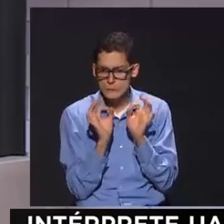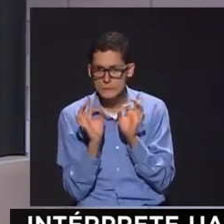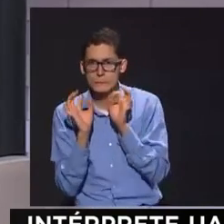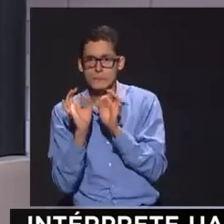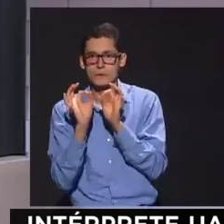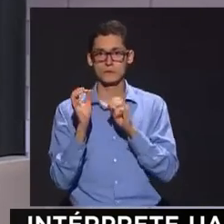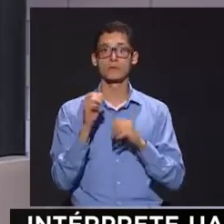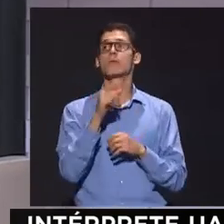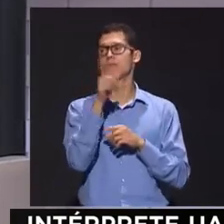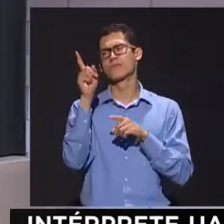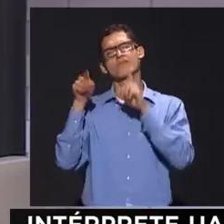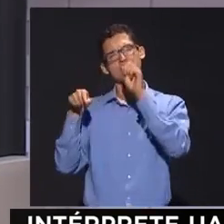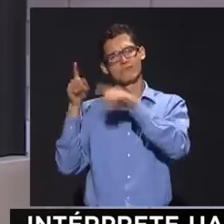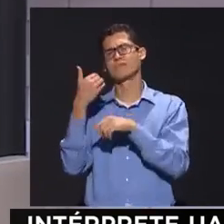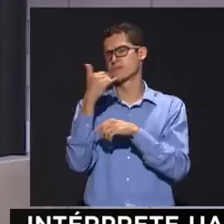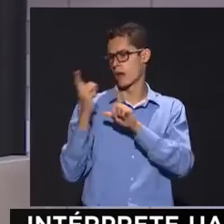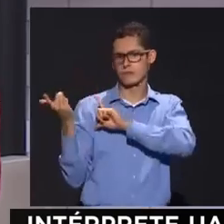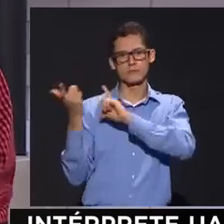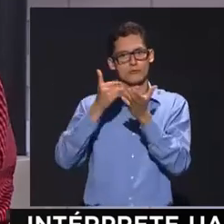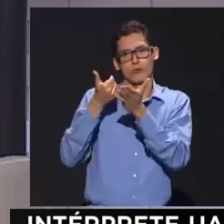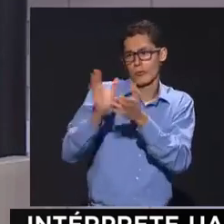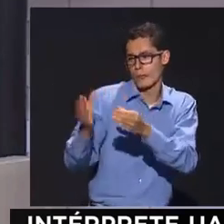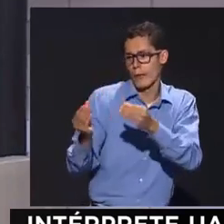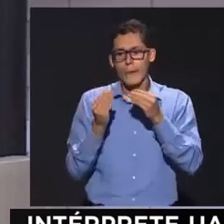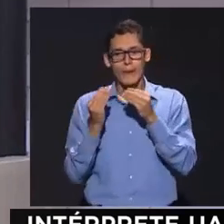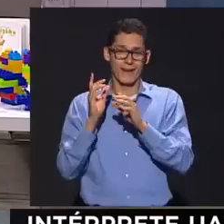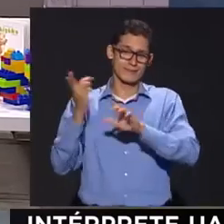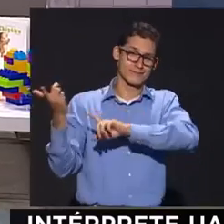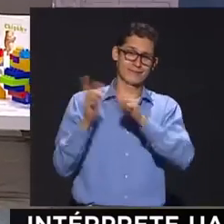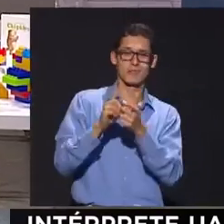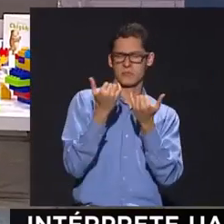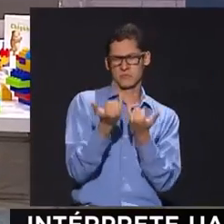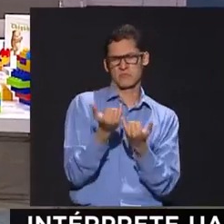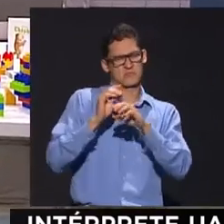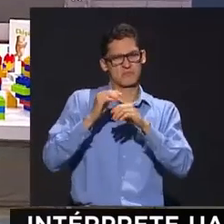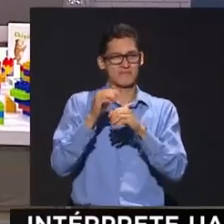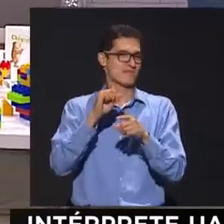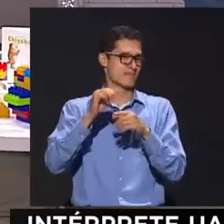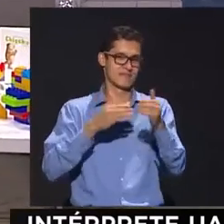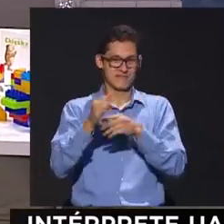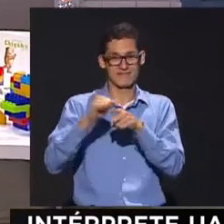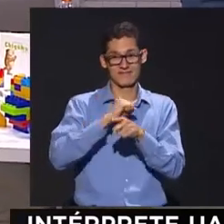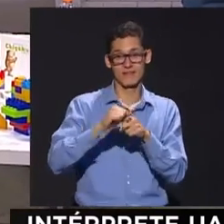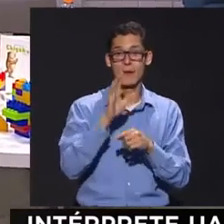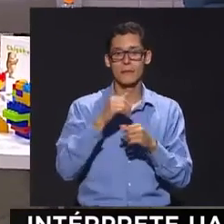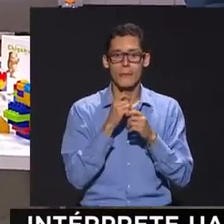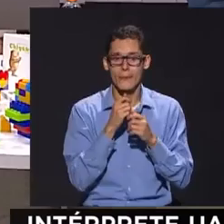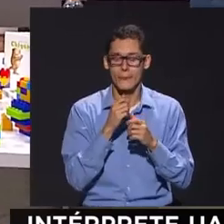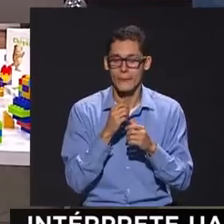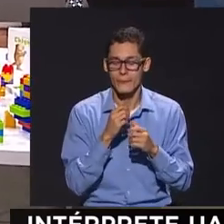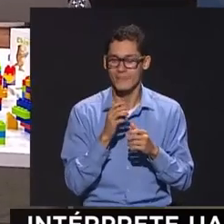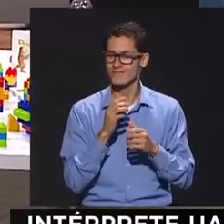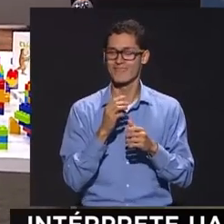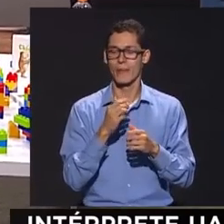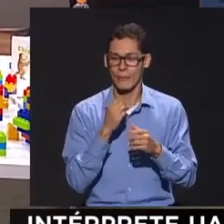se desafíe lo venden así de fábrica entonces entremos en materia cuando la boquita no funciona le volvemos a intentar cuando la